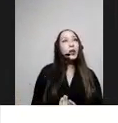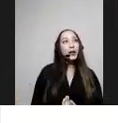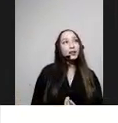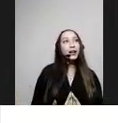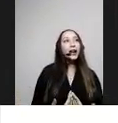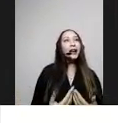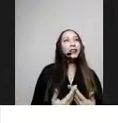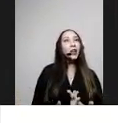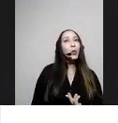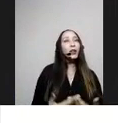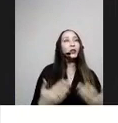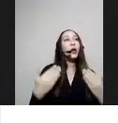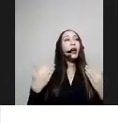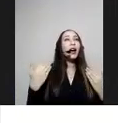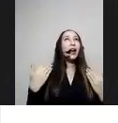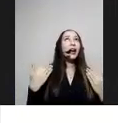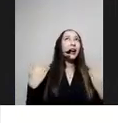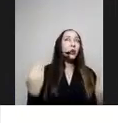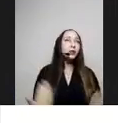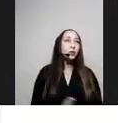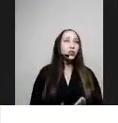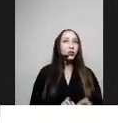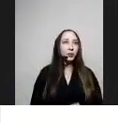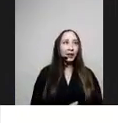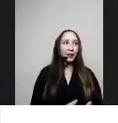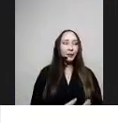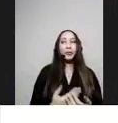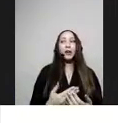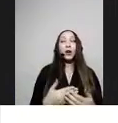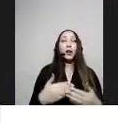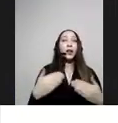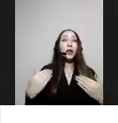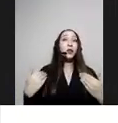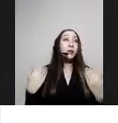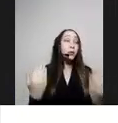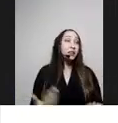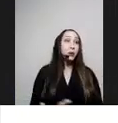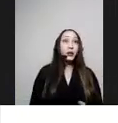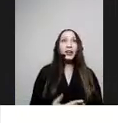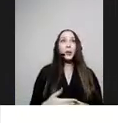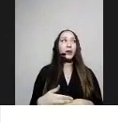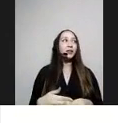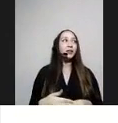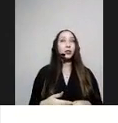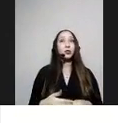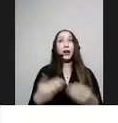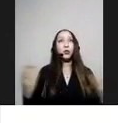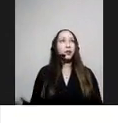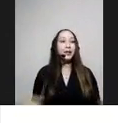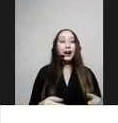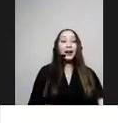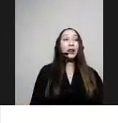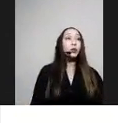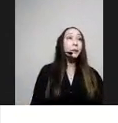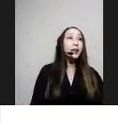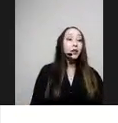si alguna vez han estado expuestos a alguna situación similar. Puede ser ustedes, pueden ser algún